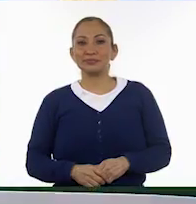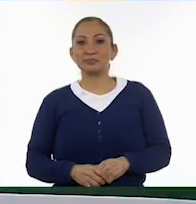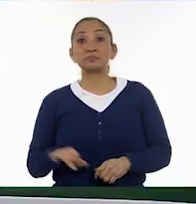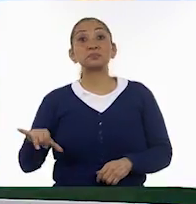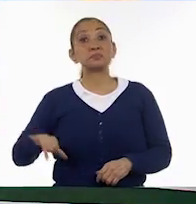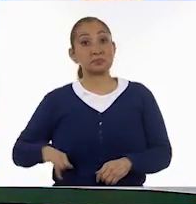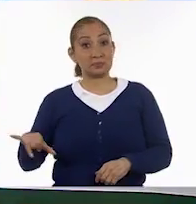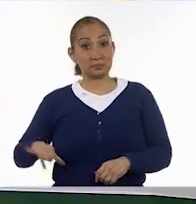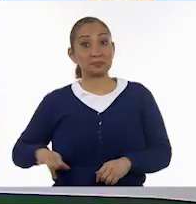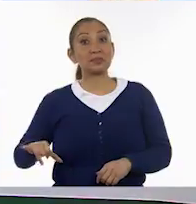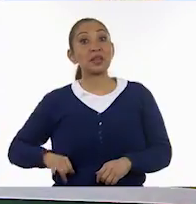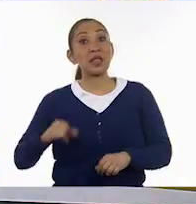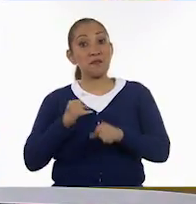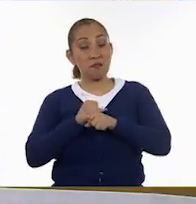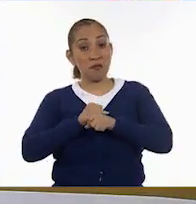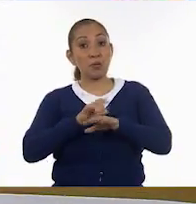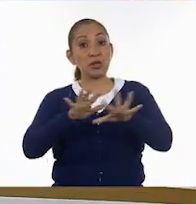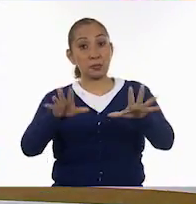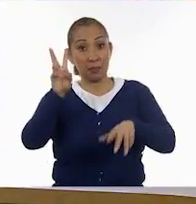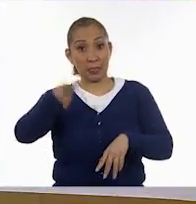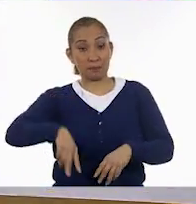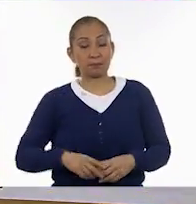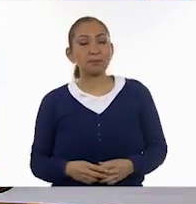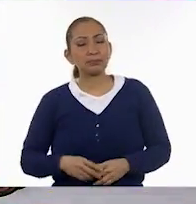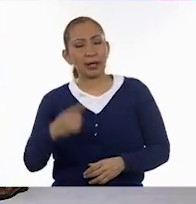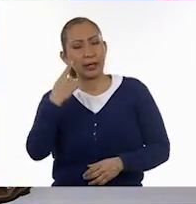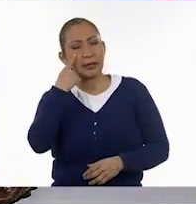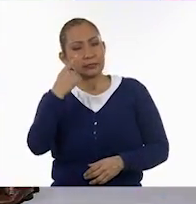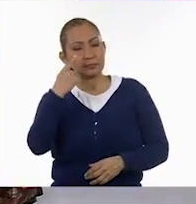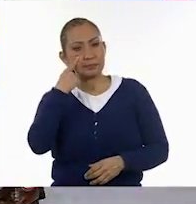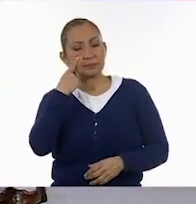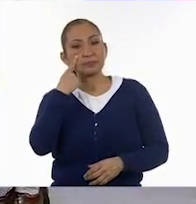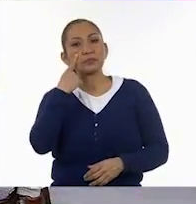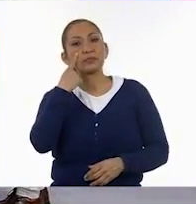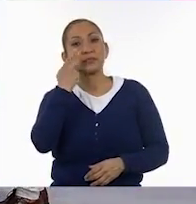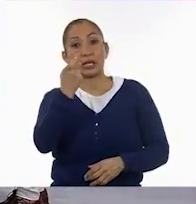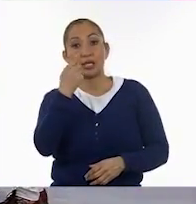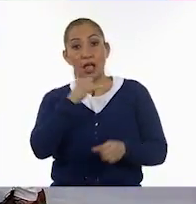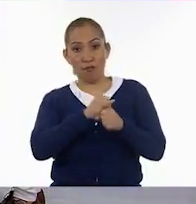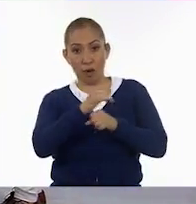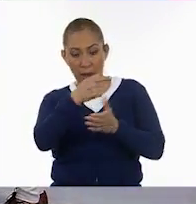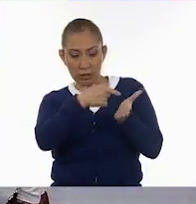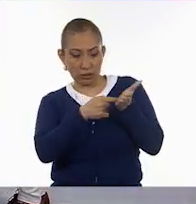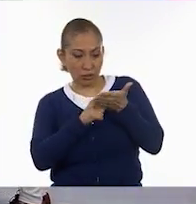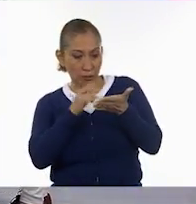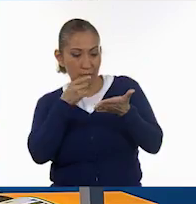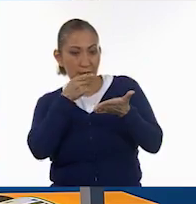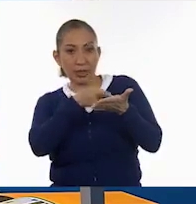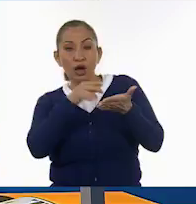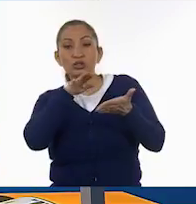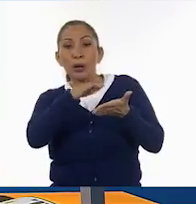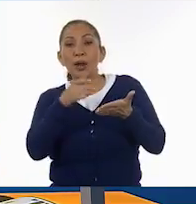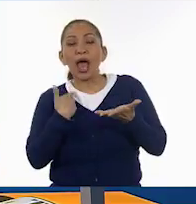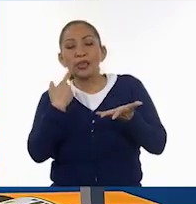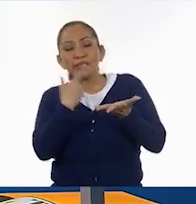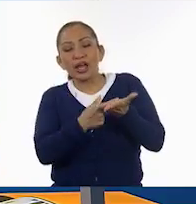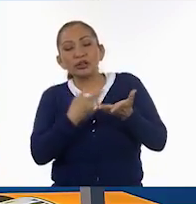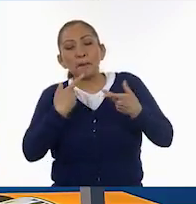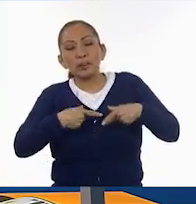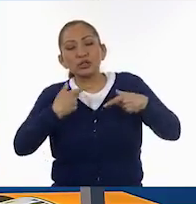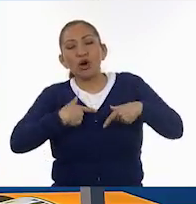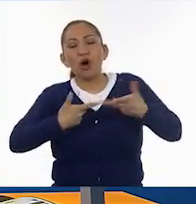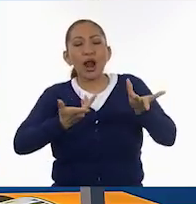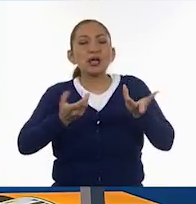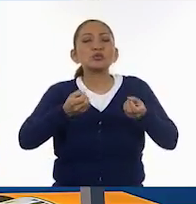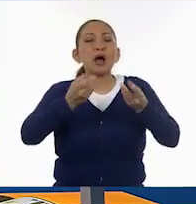Qué interesante información, ¿verdad, María? Y fíjate que justo este dato que nos están diciendo sobre la composición de la